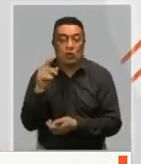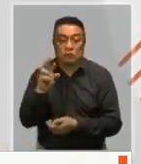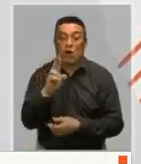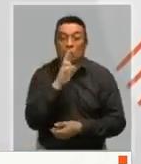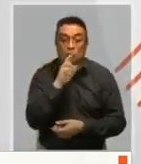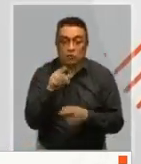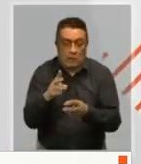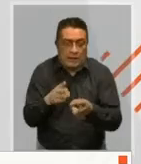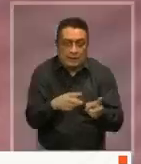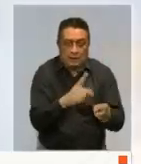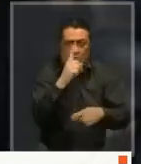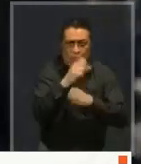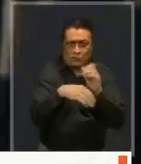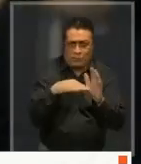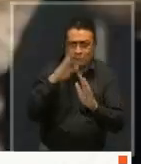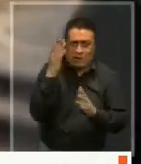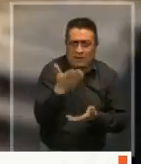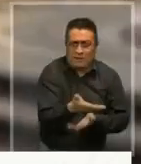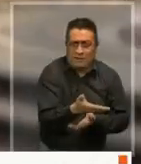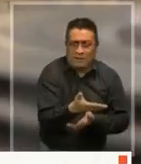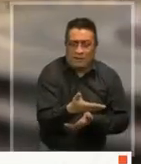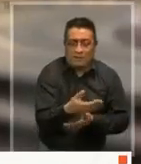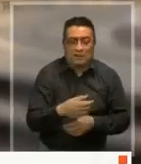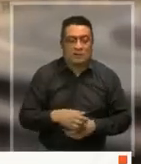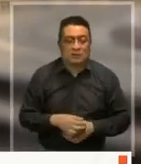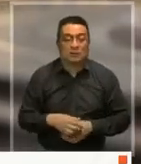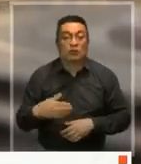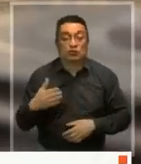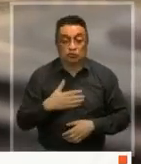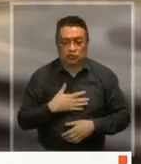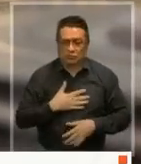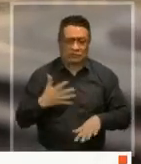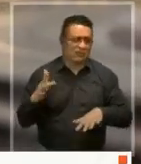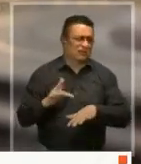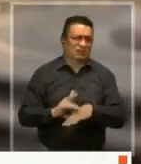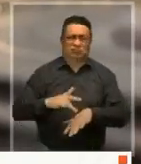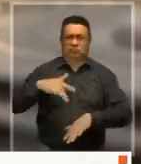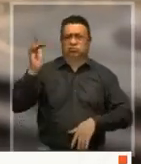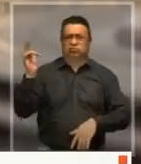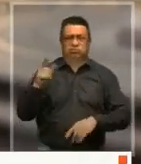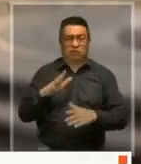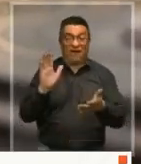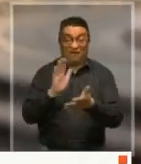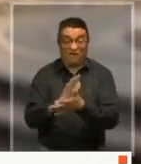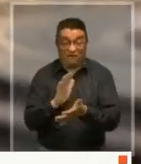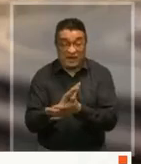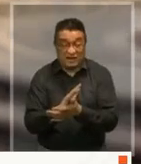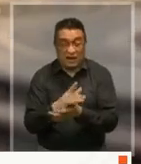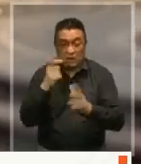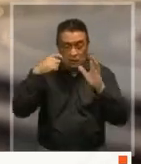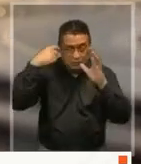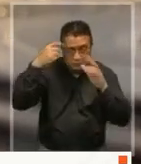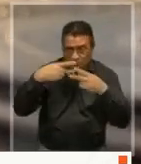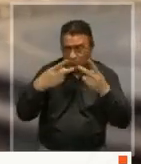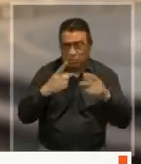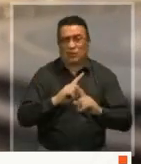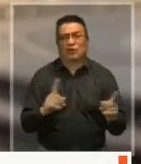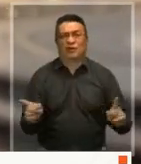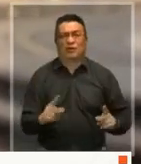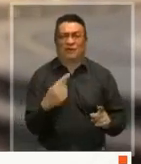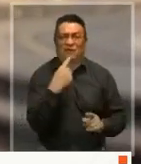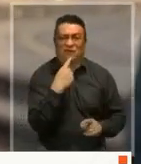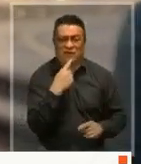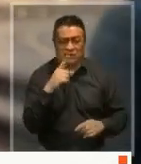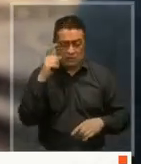guerra hace más de un año. Estoy indignada. Si estás de fiesta, al menos no lo filmes todo. En tiempos tan